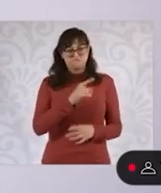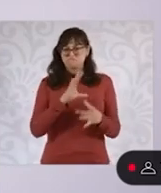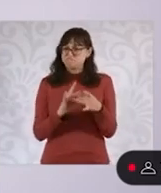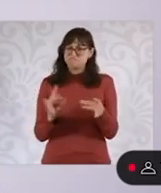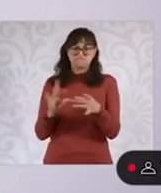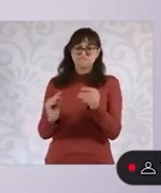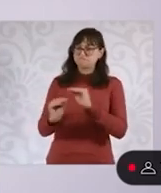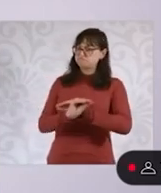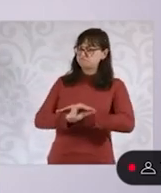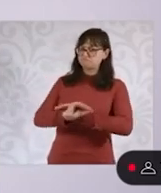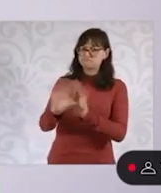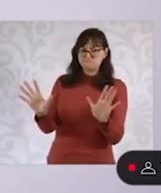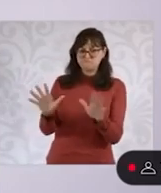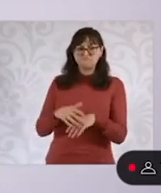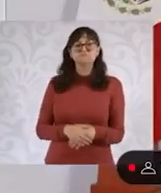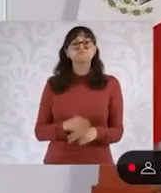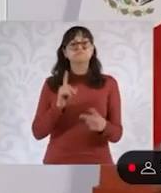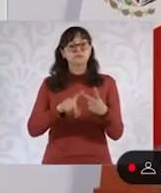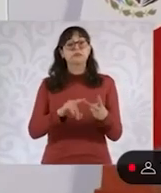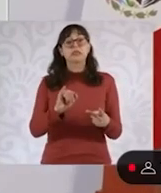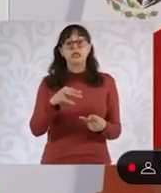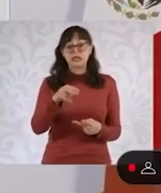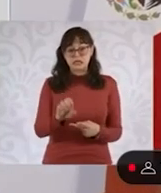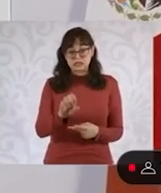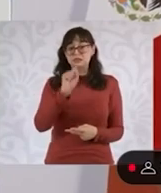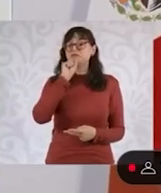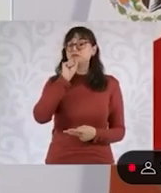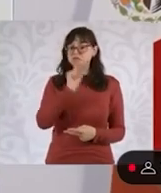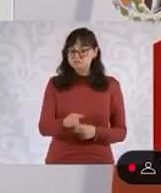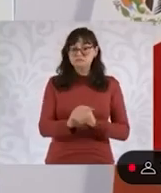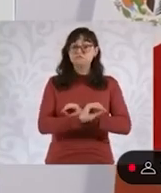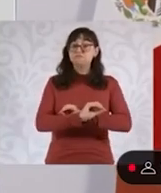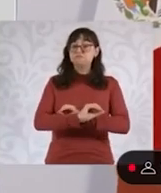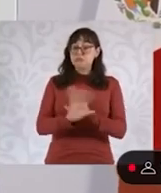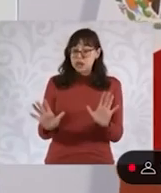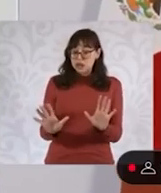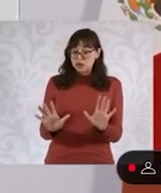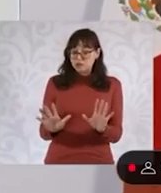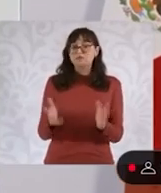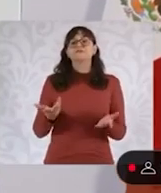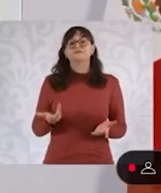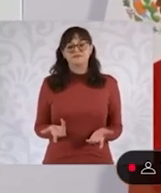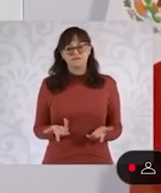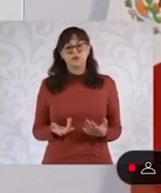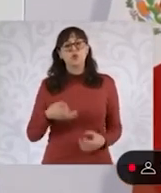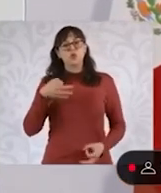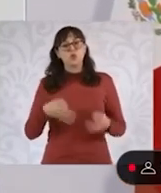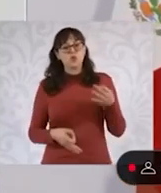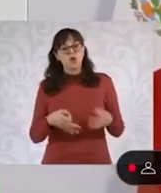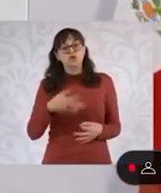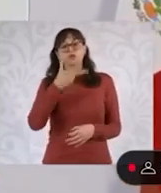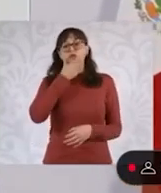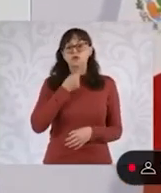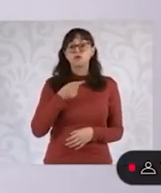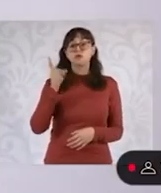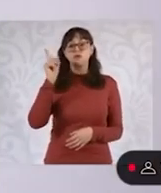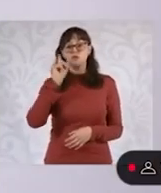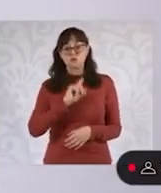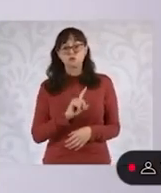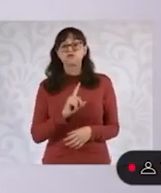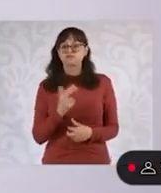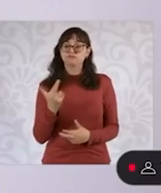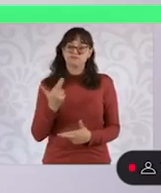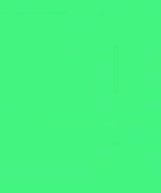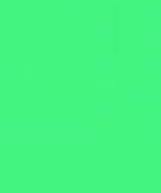al Instituto Nacional Electoral y pues esta decisión de que los jueces y juezas pues tienen que